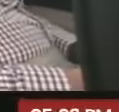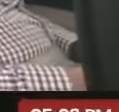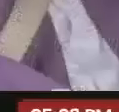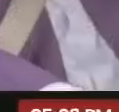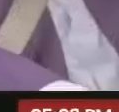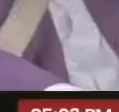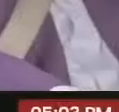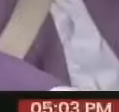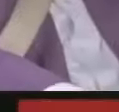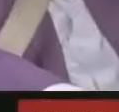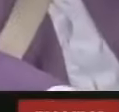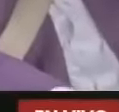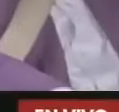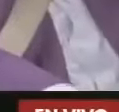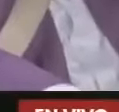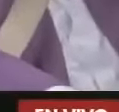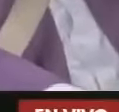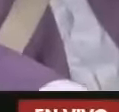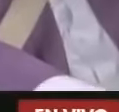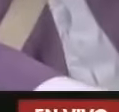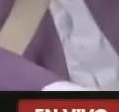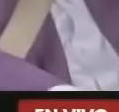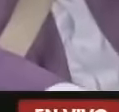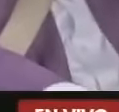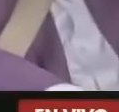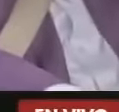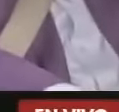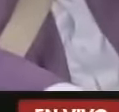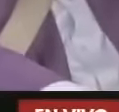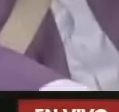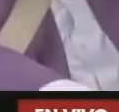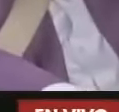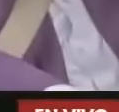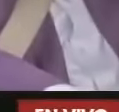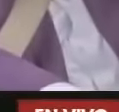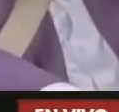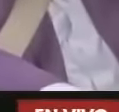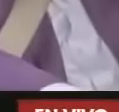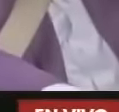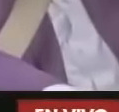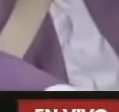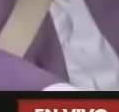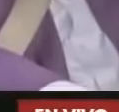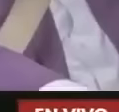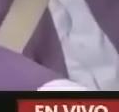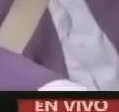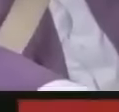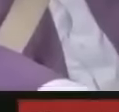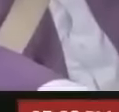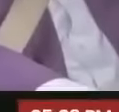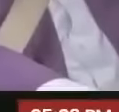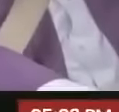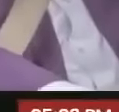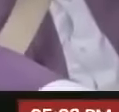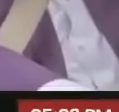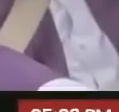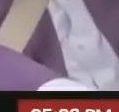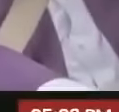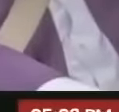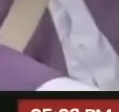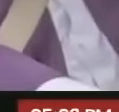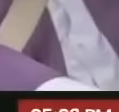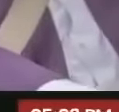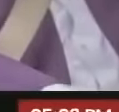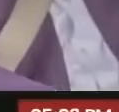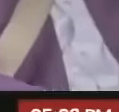liceo y la profesión. Soy abogada de profesión en la Universidad de Carabobo, en la que soy hoy profesora